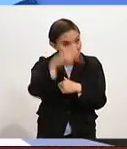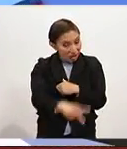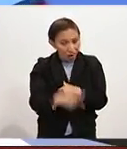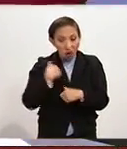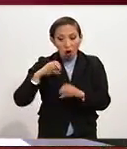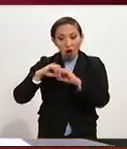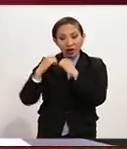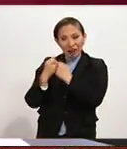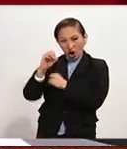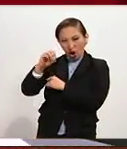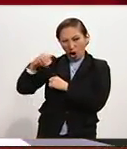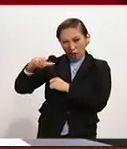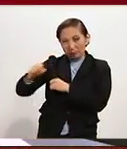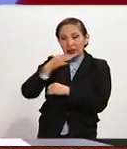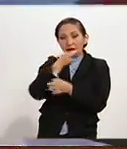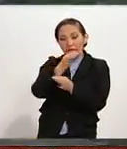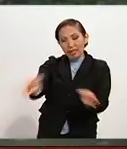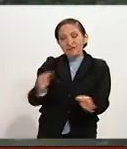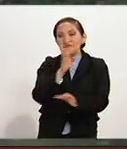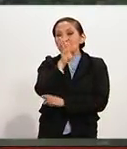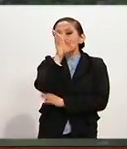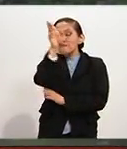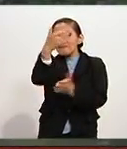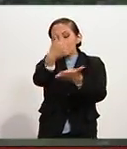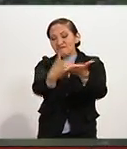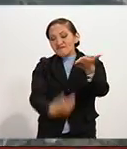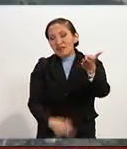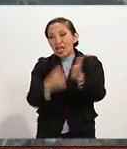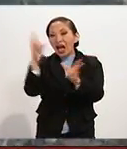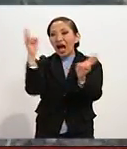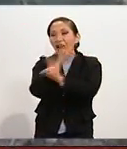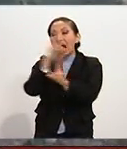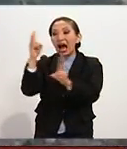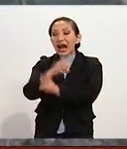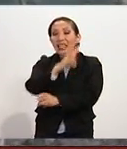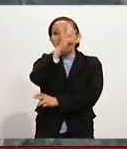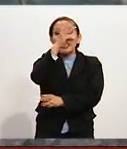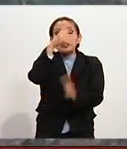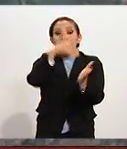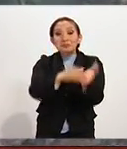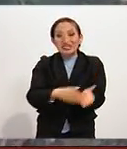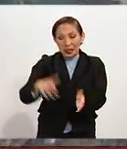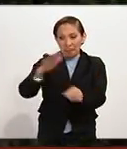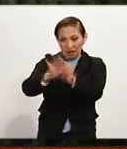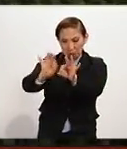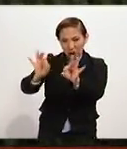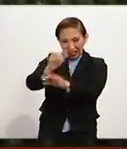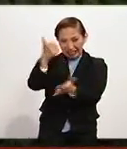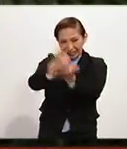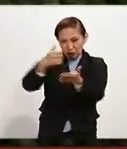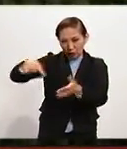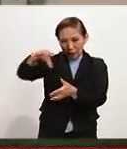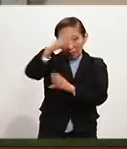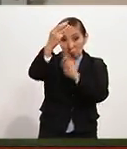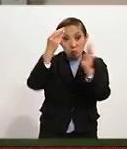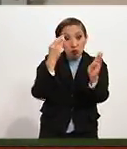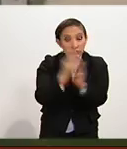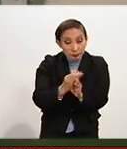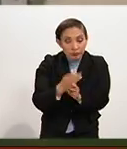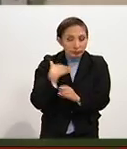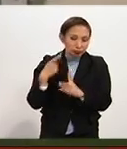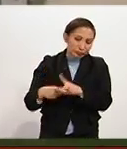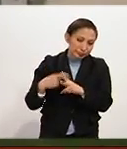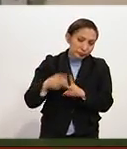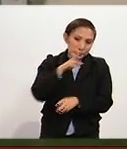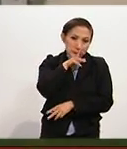La Organización Mundial de la Salud publicó un informe sobre la calidad del aire en 3,000 de las principales ciudades del mundo. De acuerdo